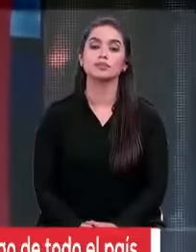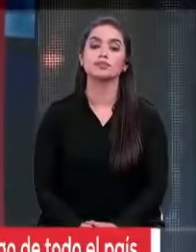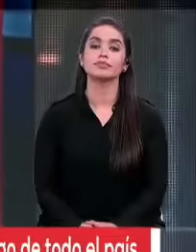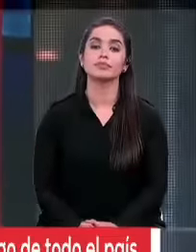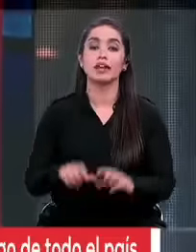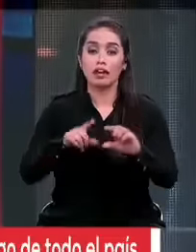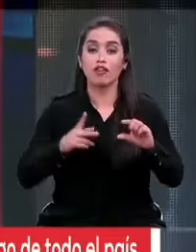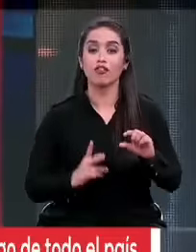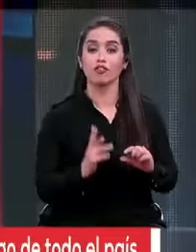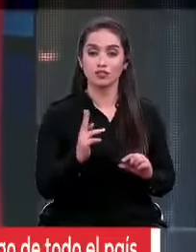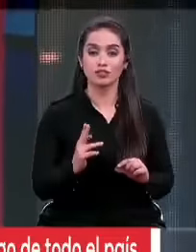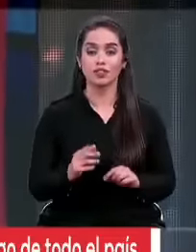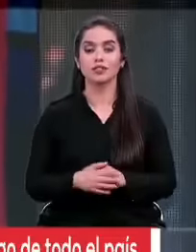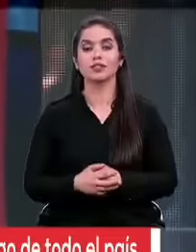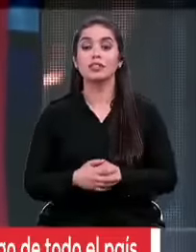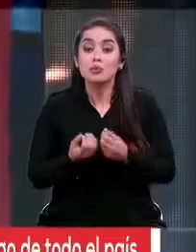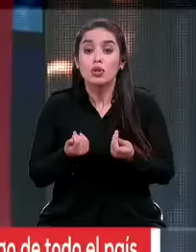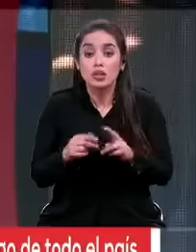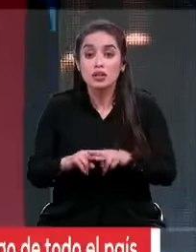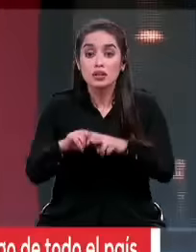¡Vamos! ¡Y la cifra!